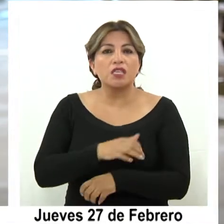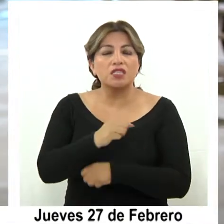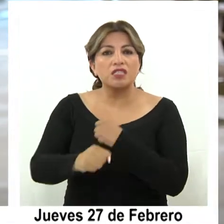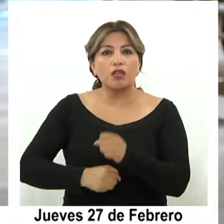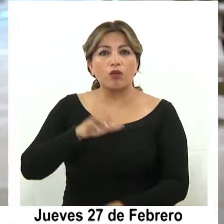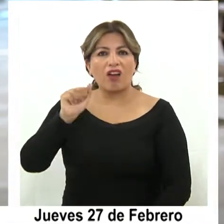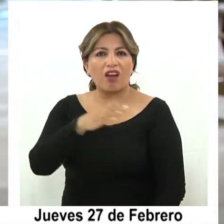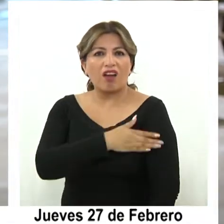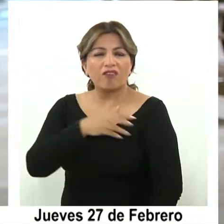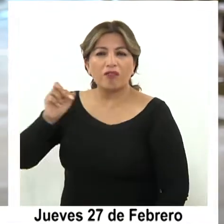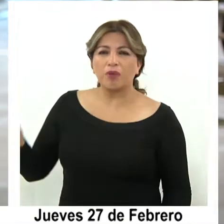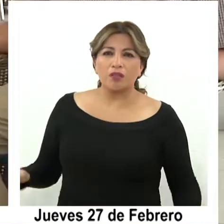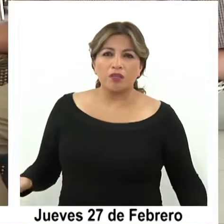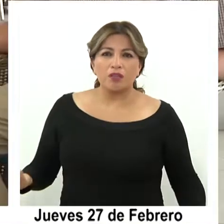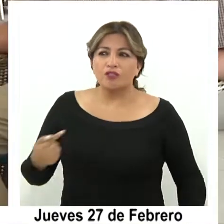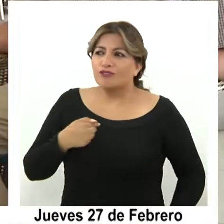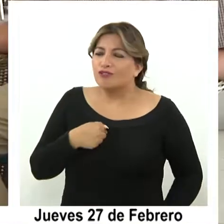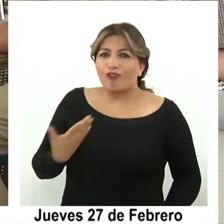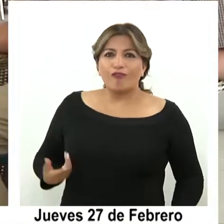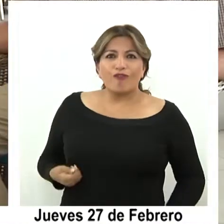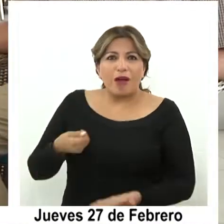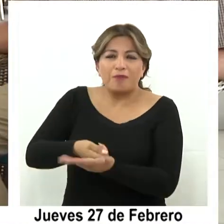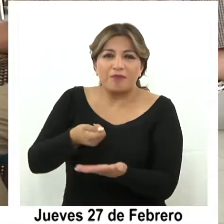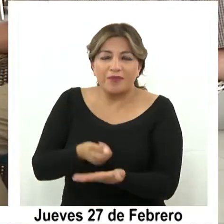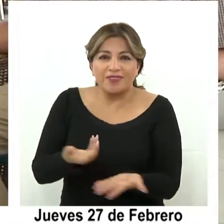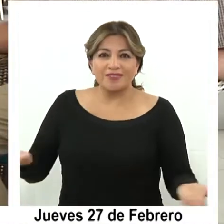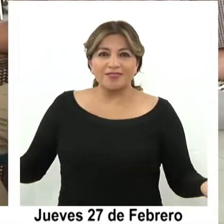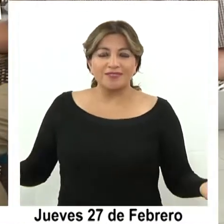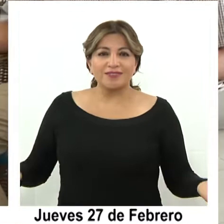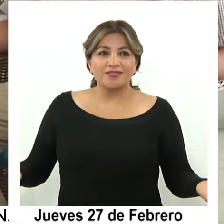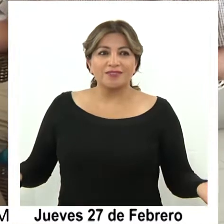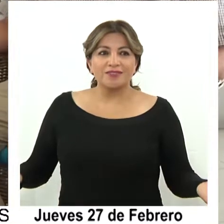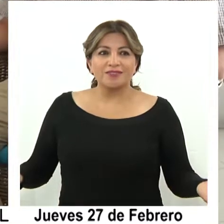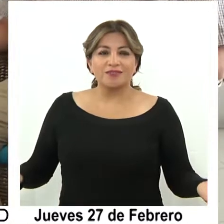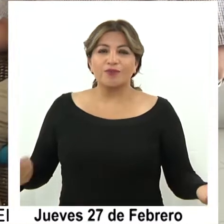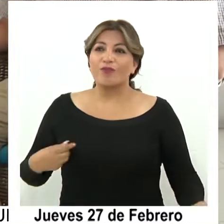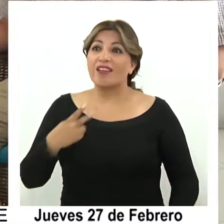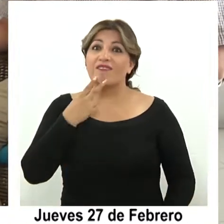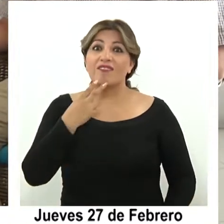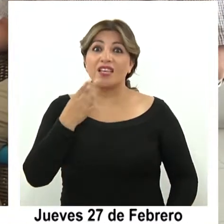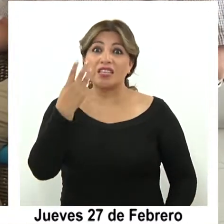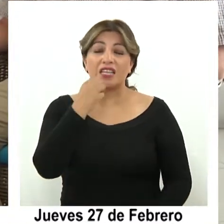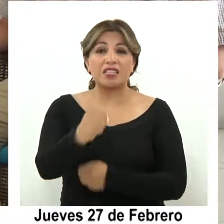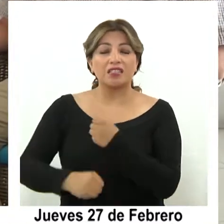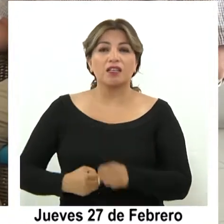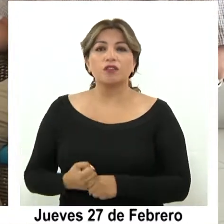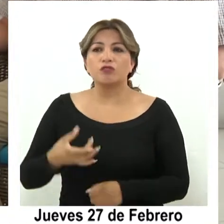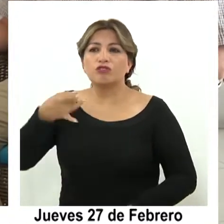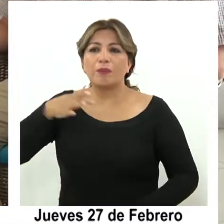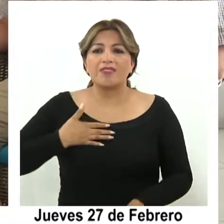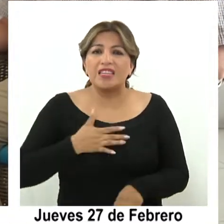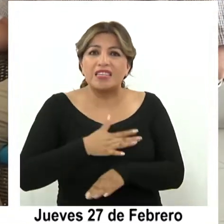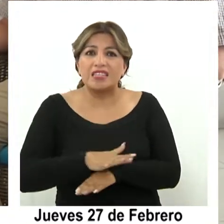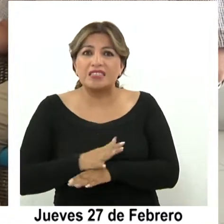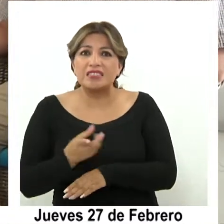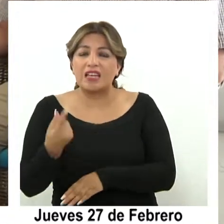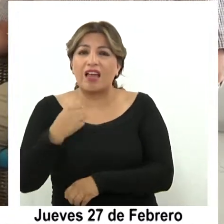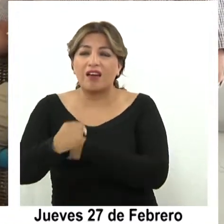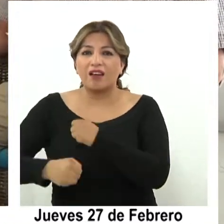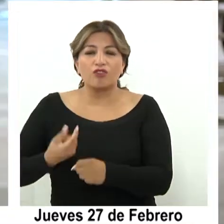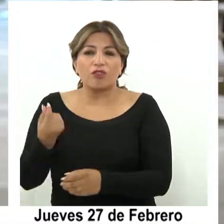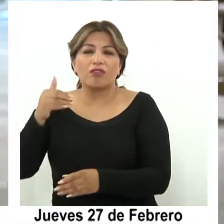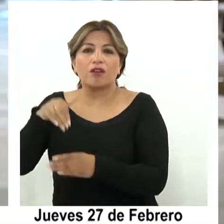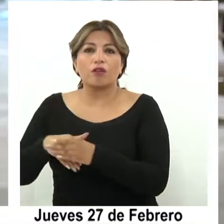15 años de cotizaciones. ¿Cómo yo voy a poder financiar una sobrevivencia de 30 años con solo 15 años de